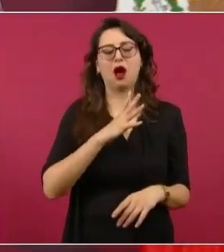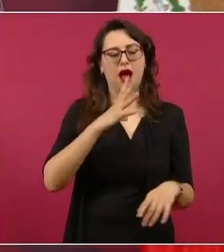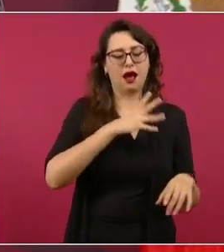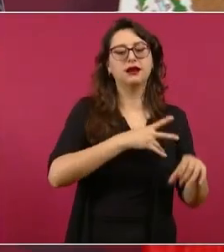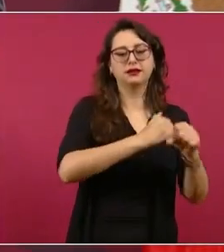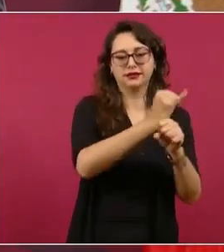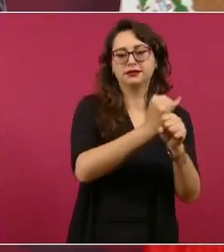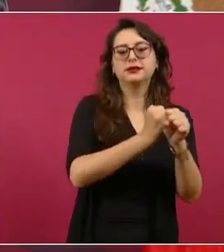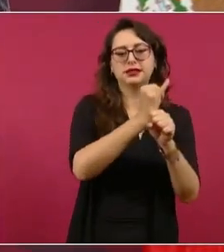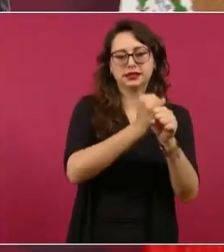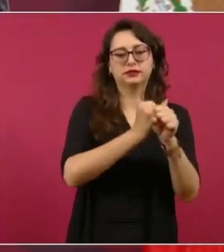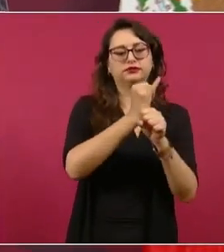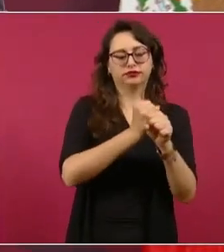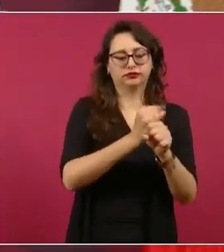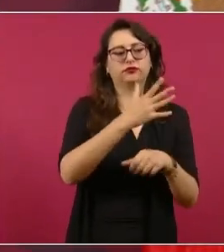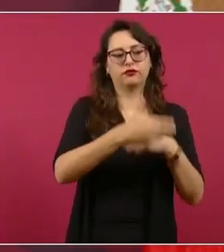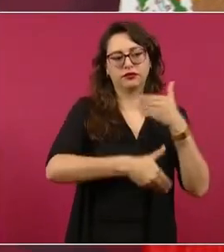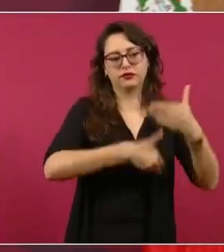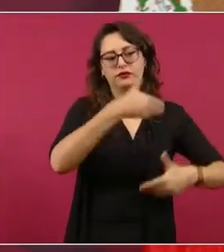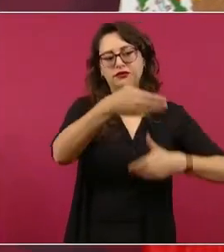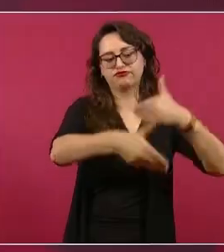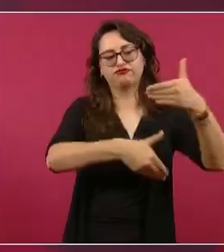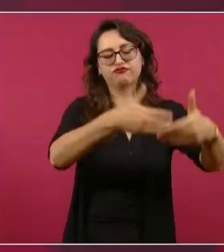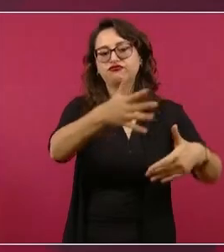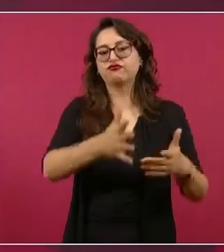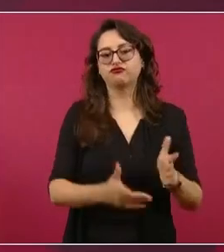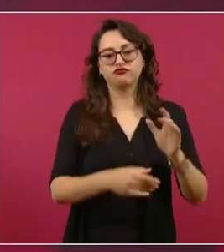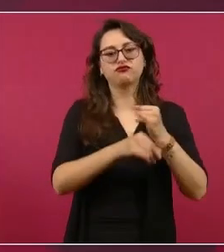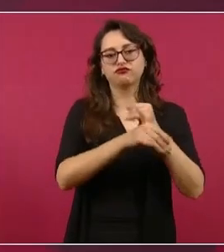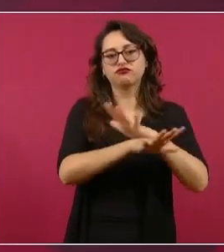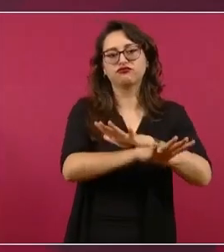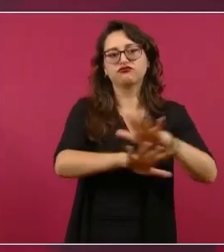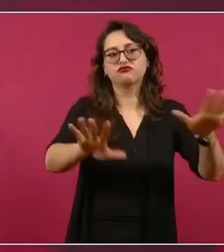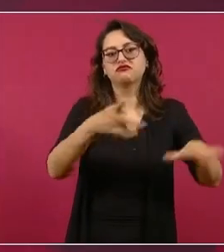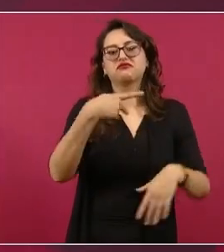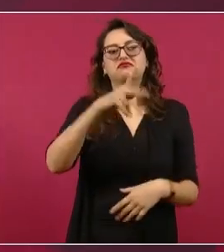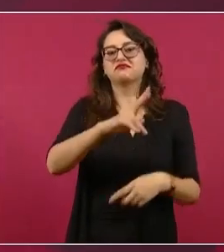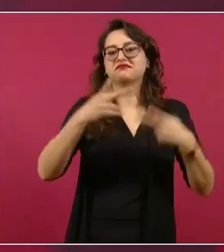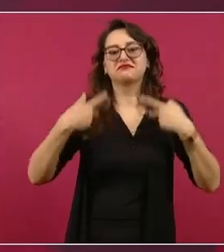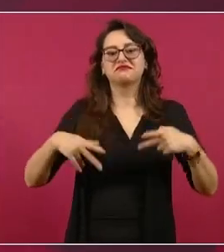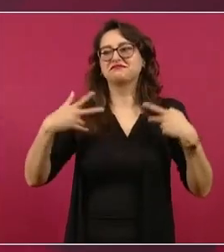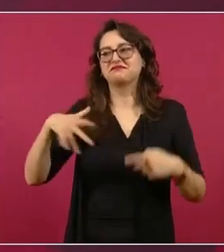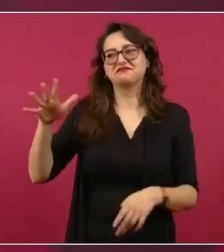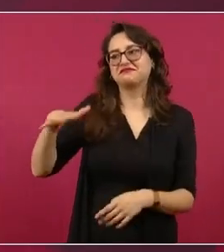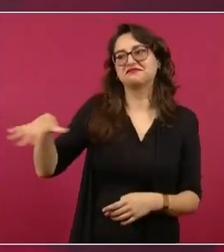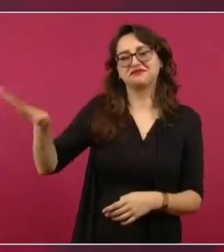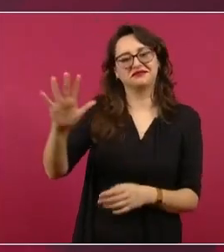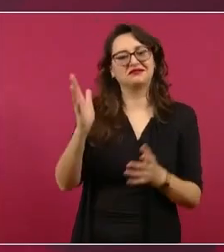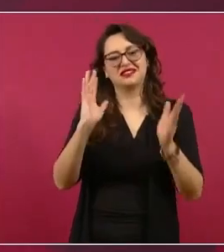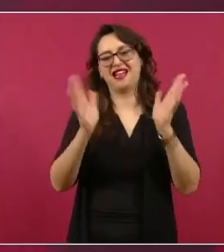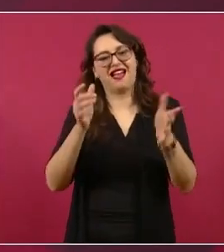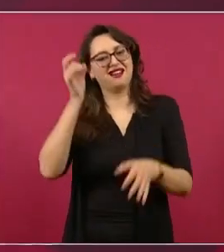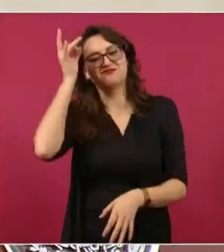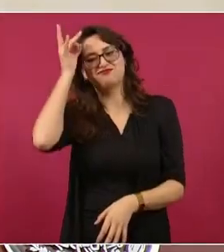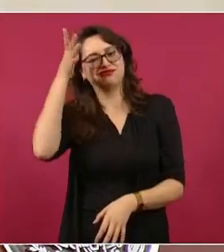aclararse, porque también no se avanzaba